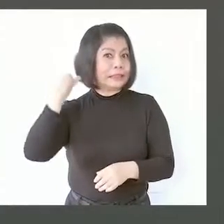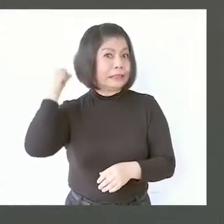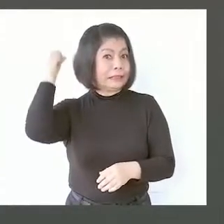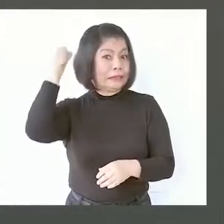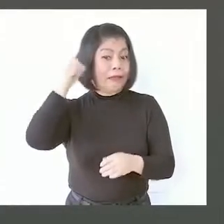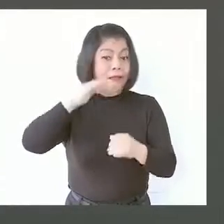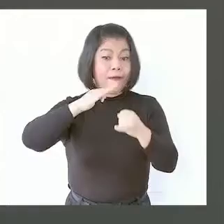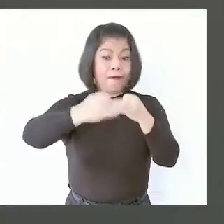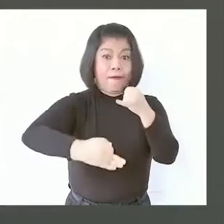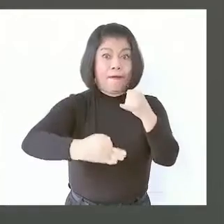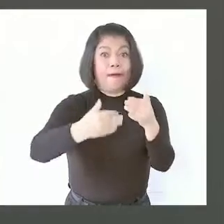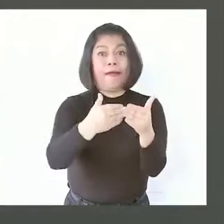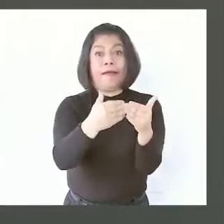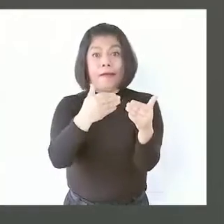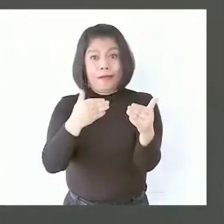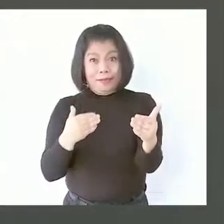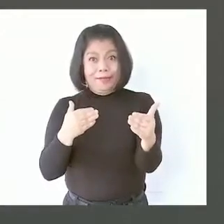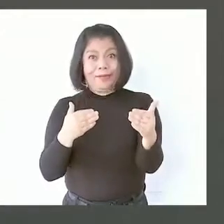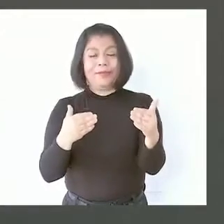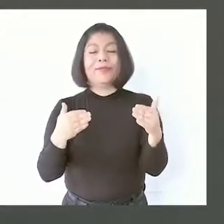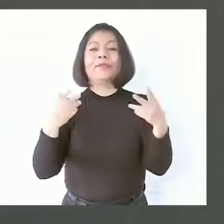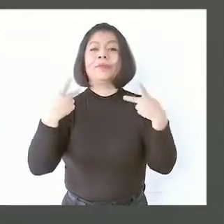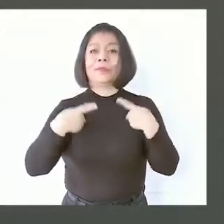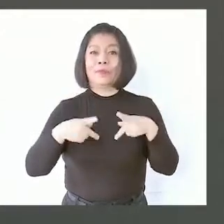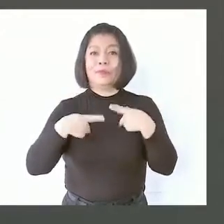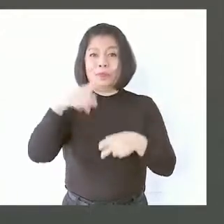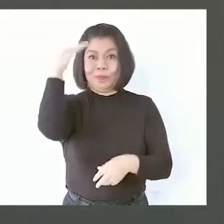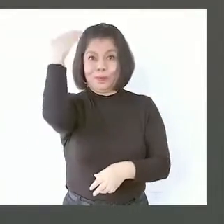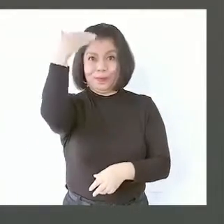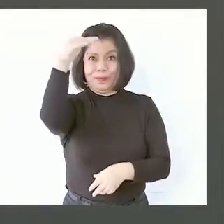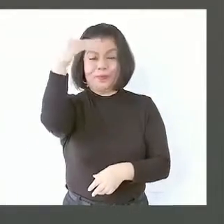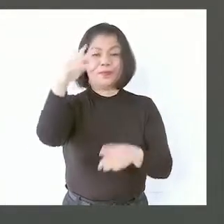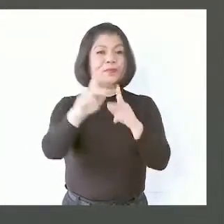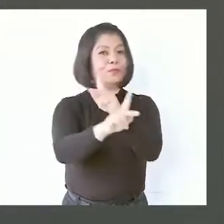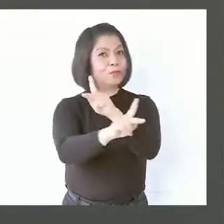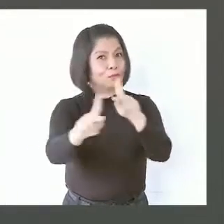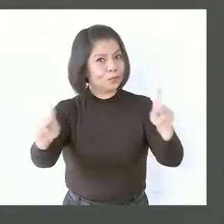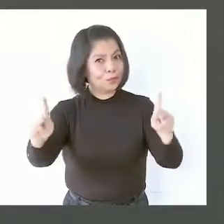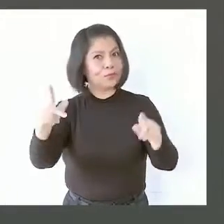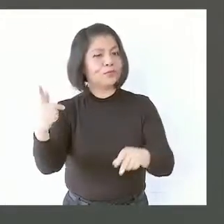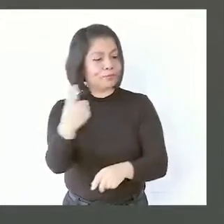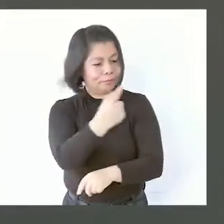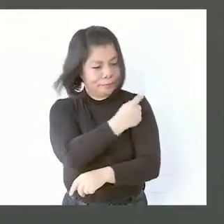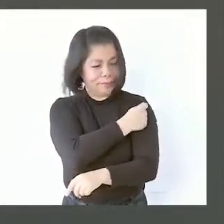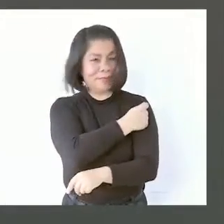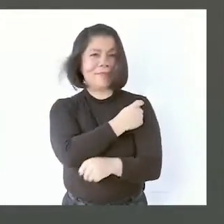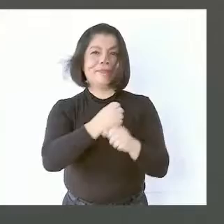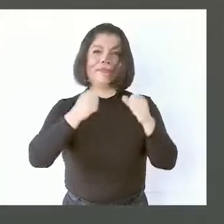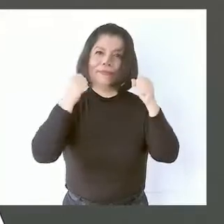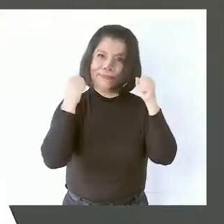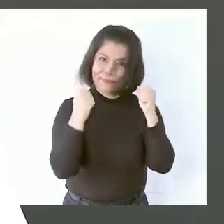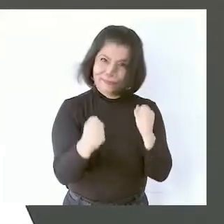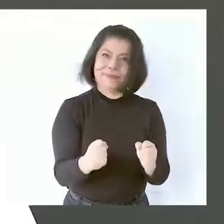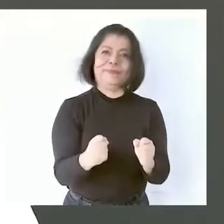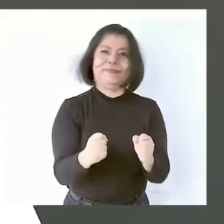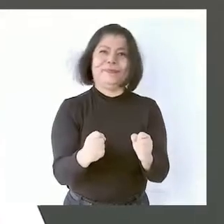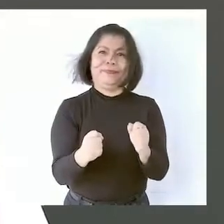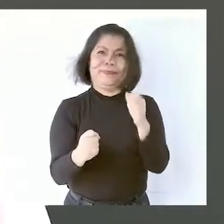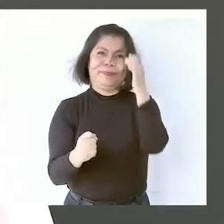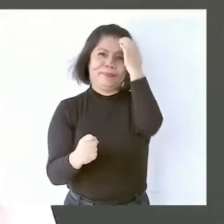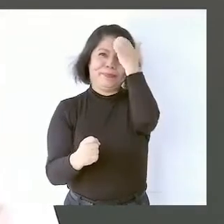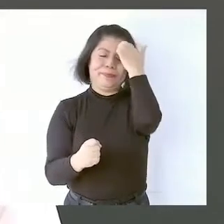porque los especialistas nos han dicho que si